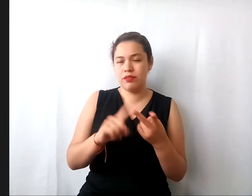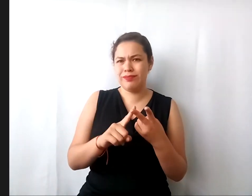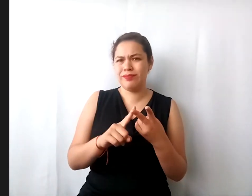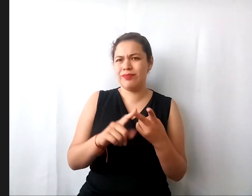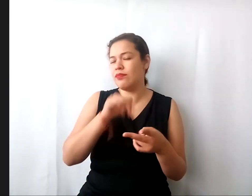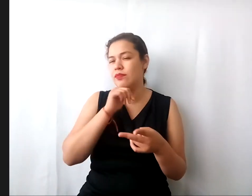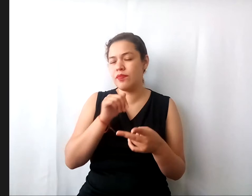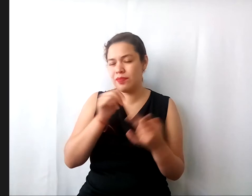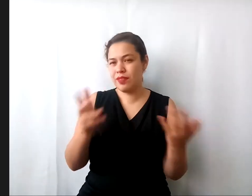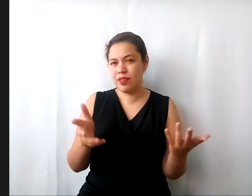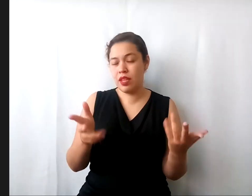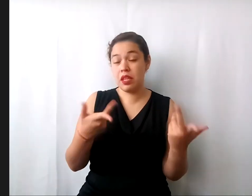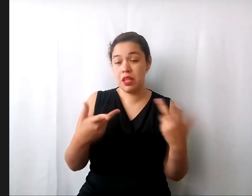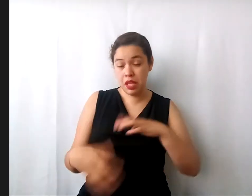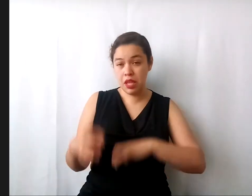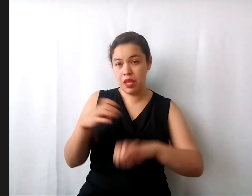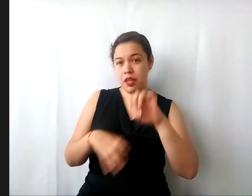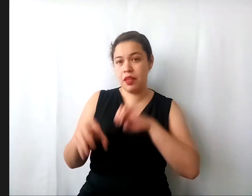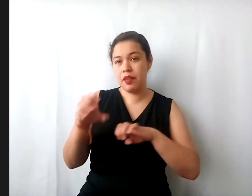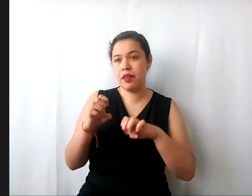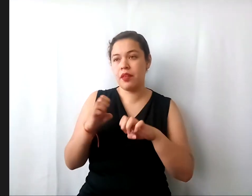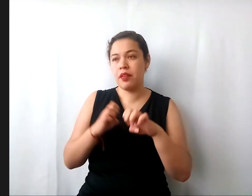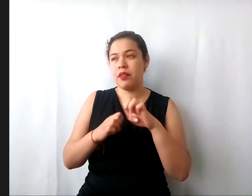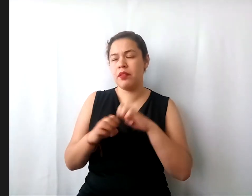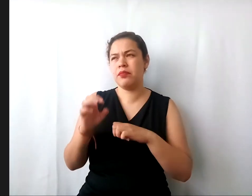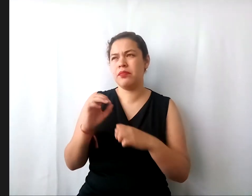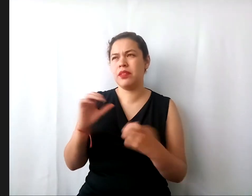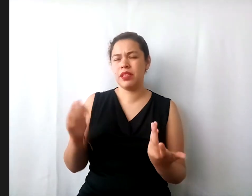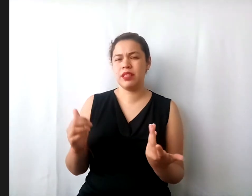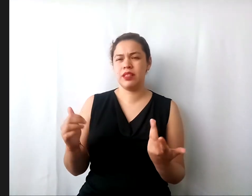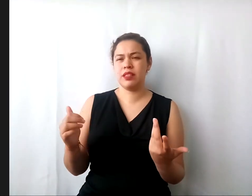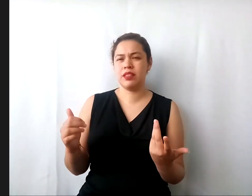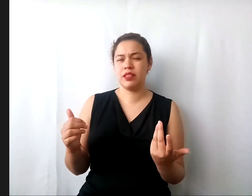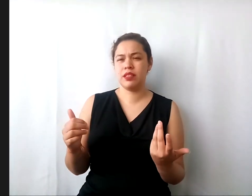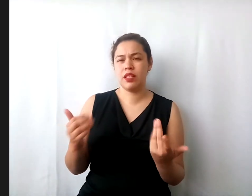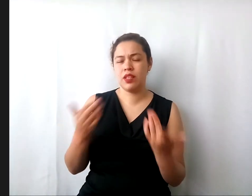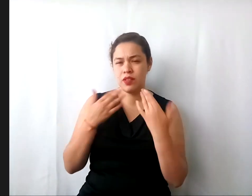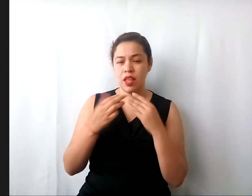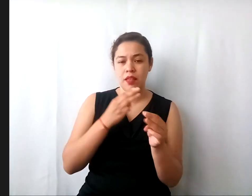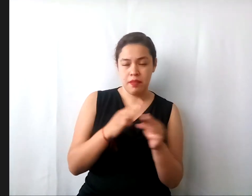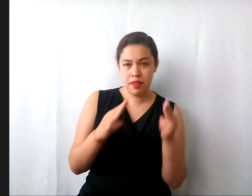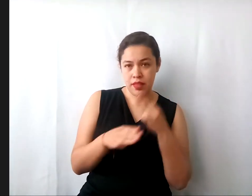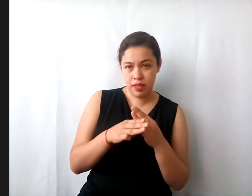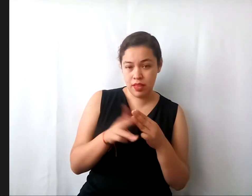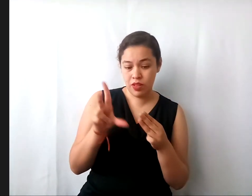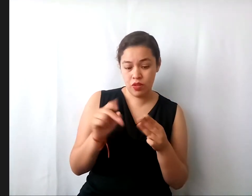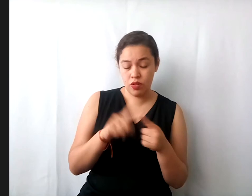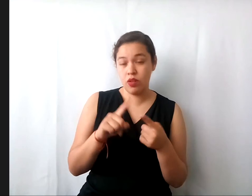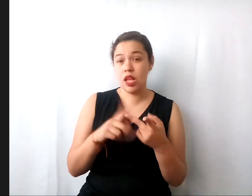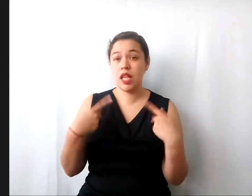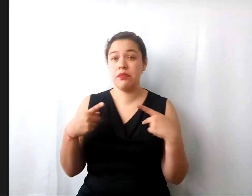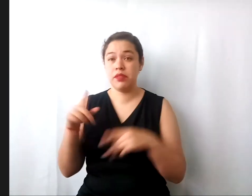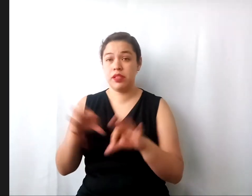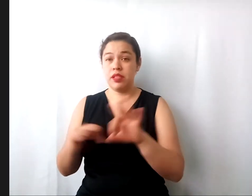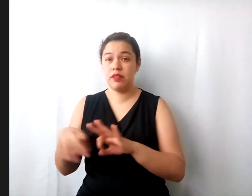la empresa en realidad no tiene ni las herramientas ni los trabajadores que lo